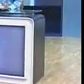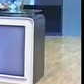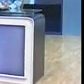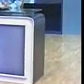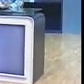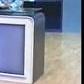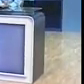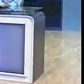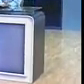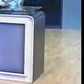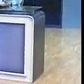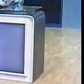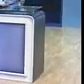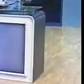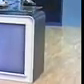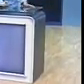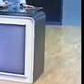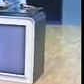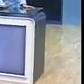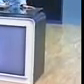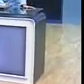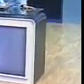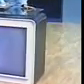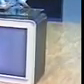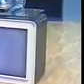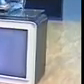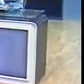Momento de hacer nuestra primera pausa. Ya volvemos.